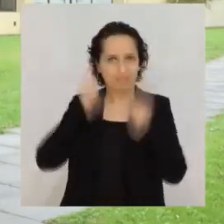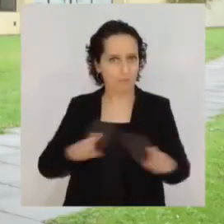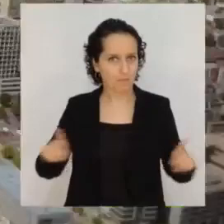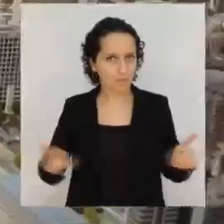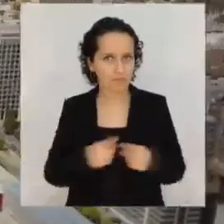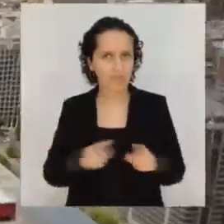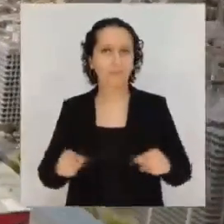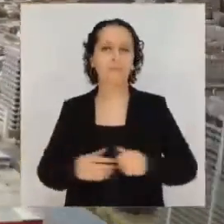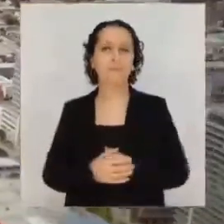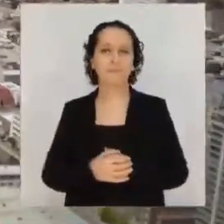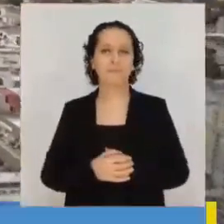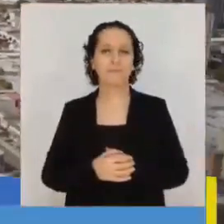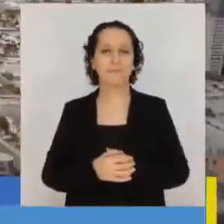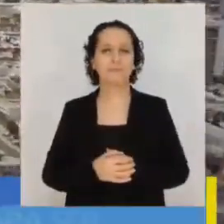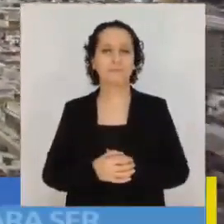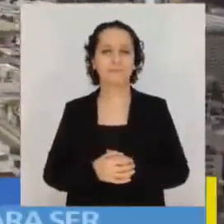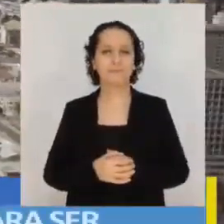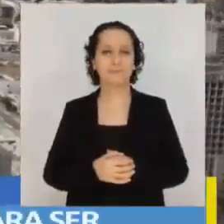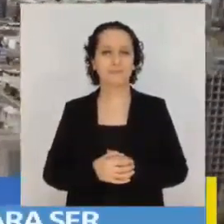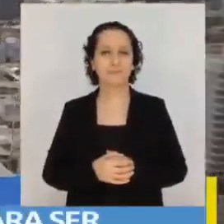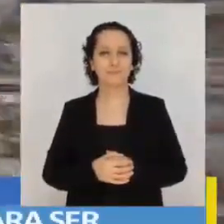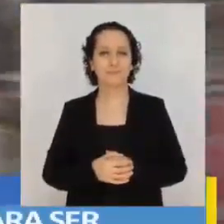música.